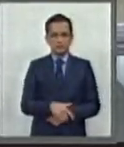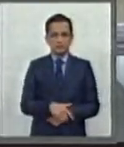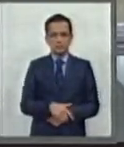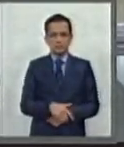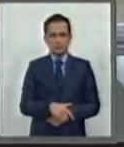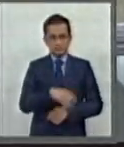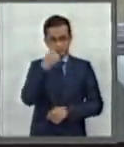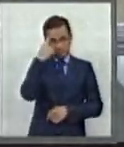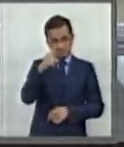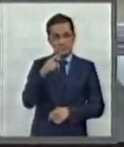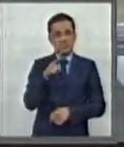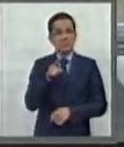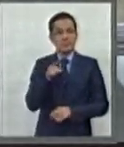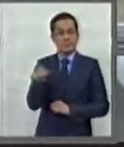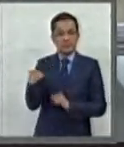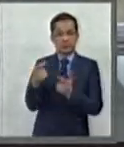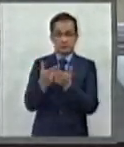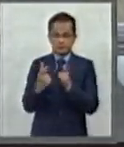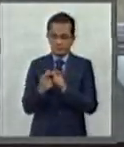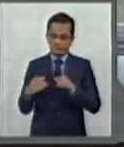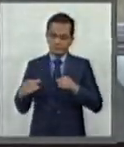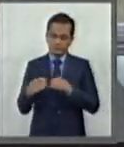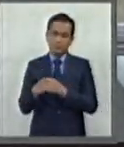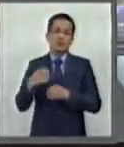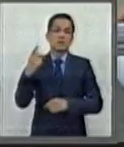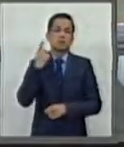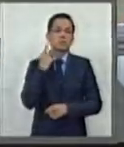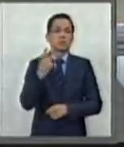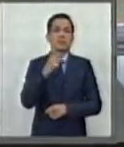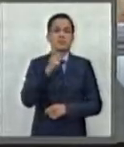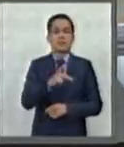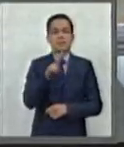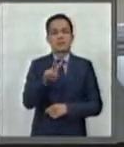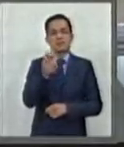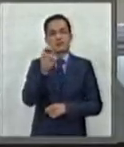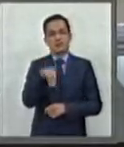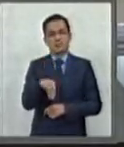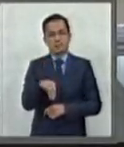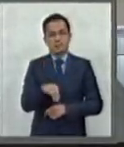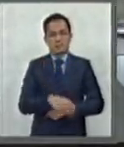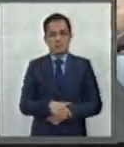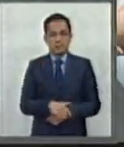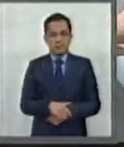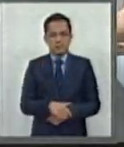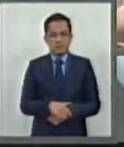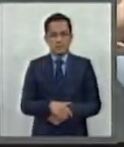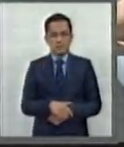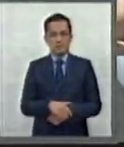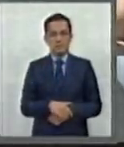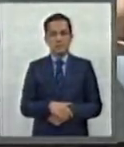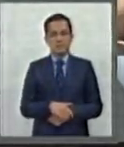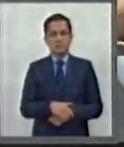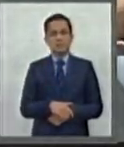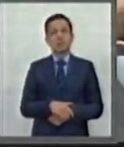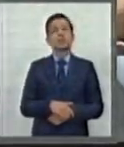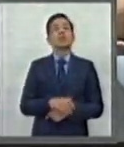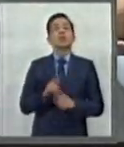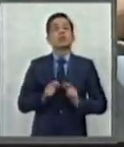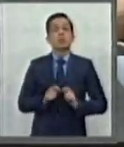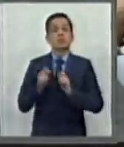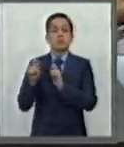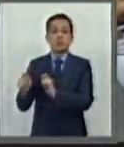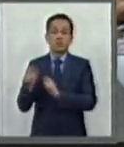Para fijar el posicionamiento del Grupo Parlamentario del Partido Verde Ecologista de México, tiene el uso